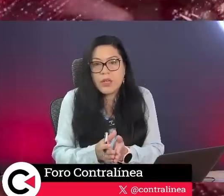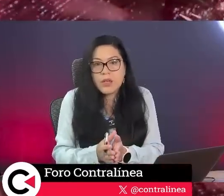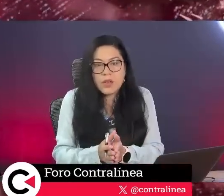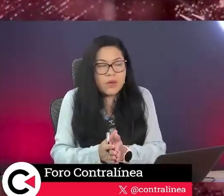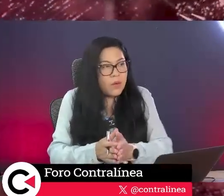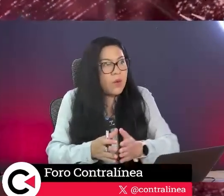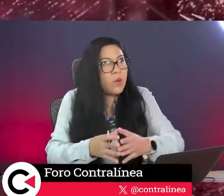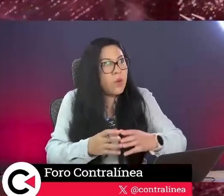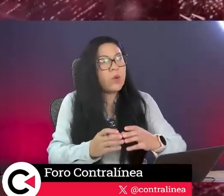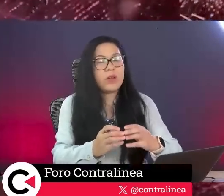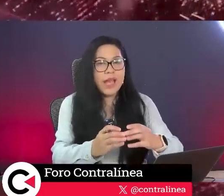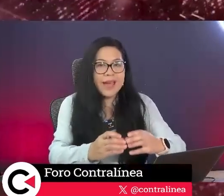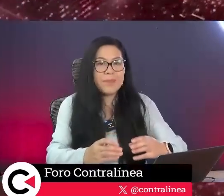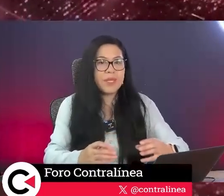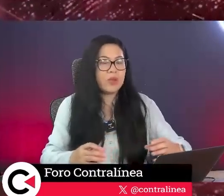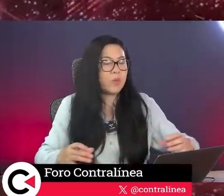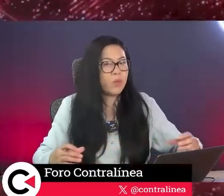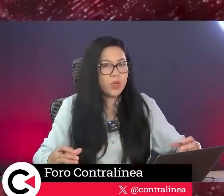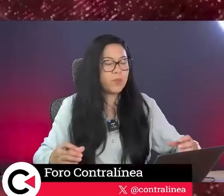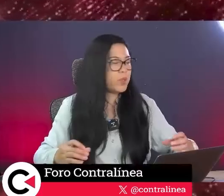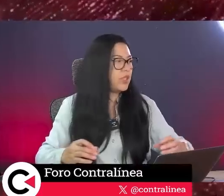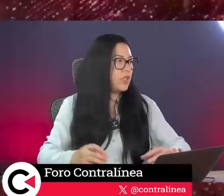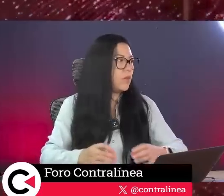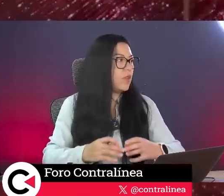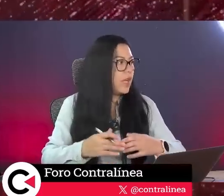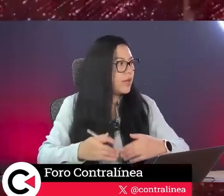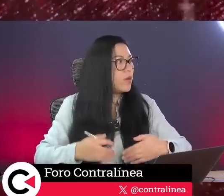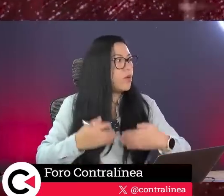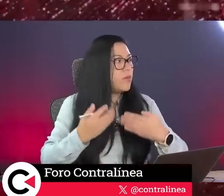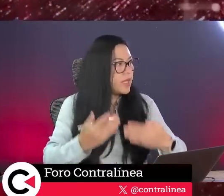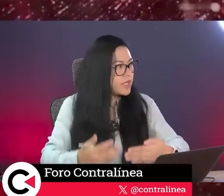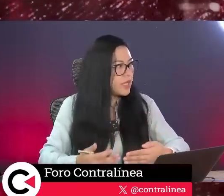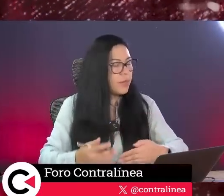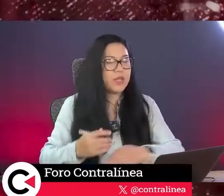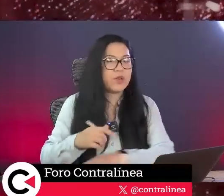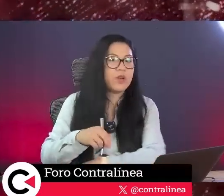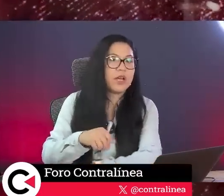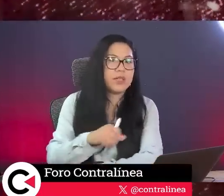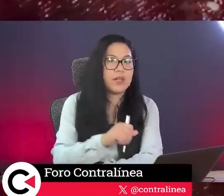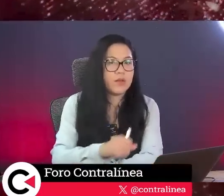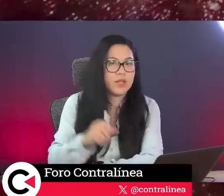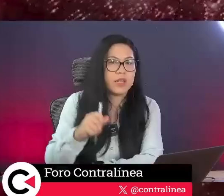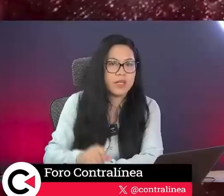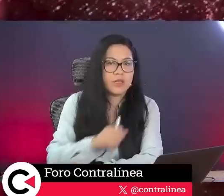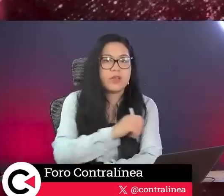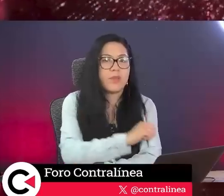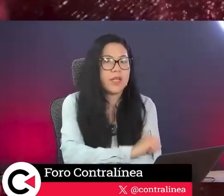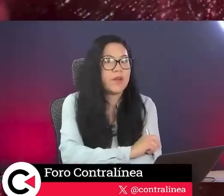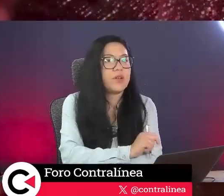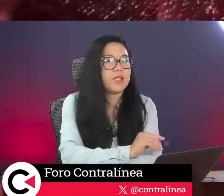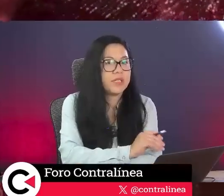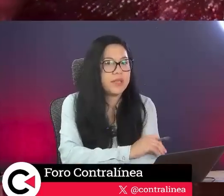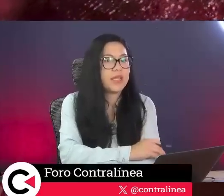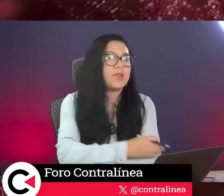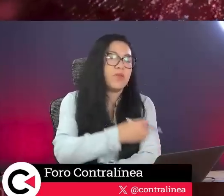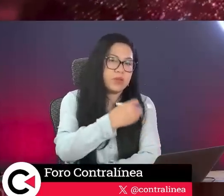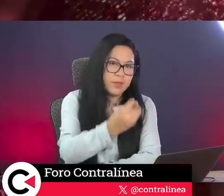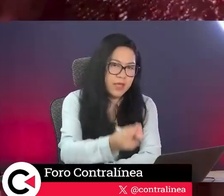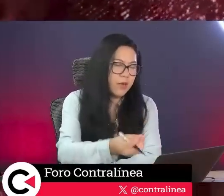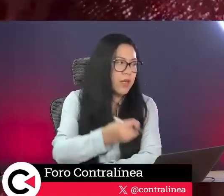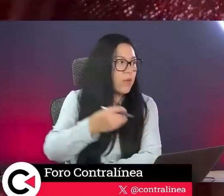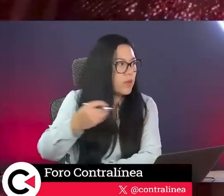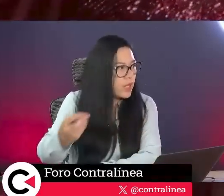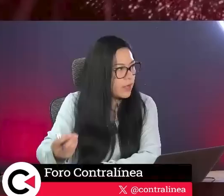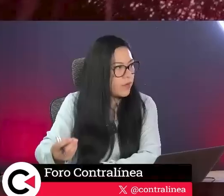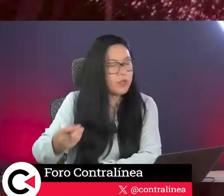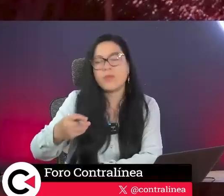digamos, un ámbito muy positivo de la economía que se aplicó. Hay que recordar que aquí no se aplicaron recetas